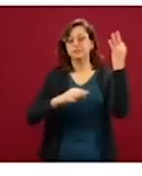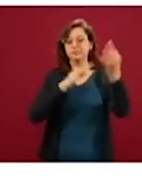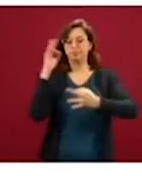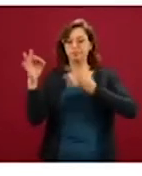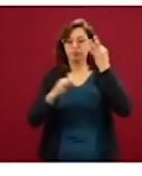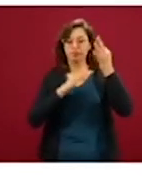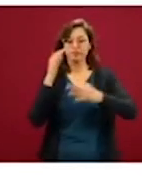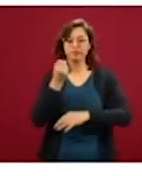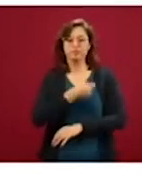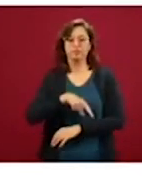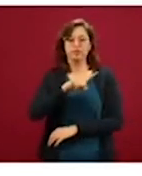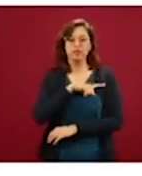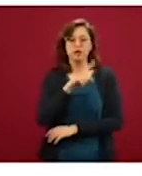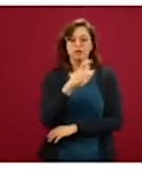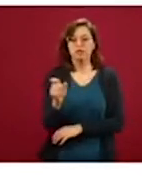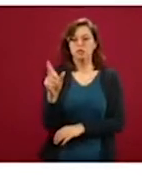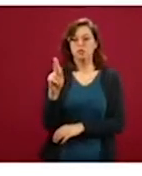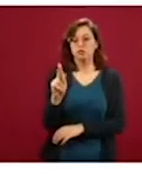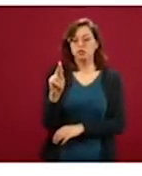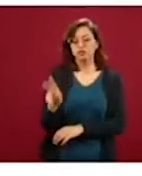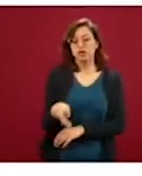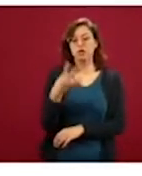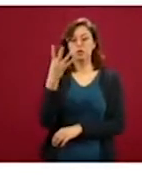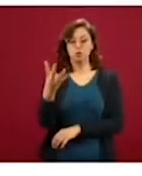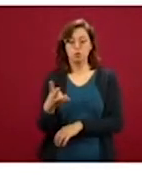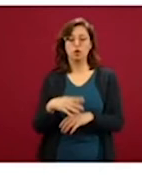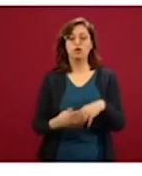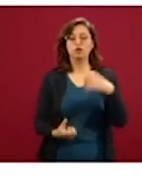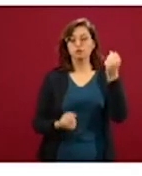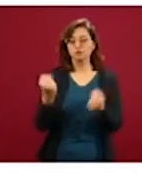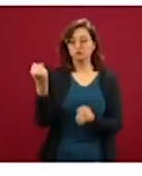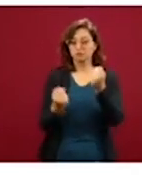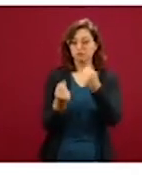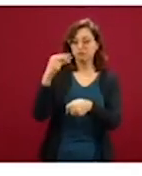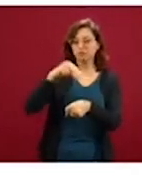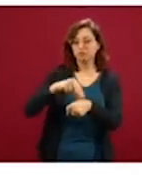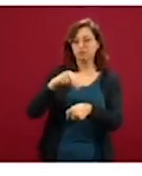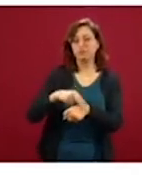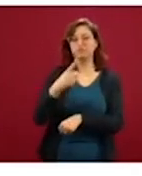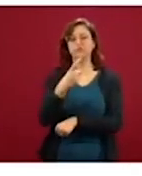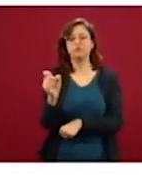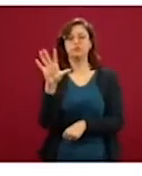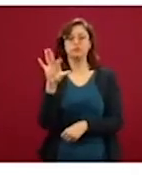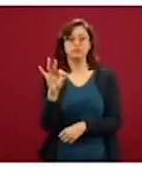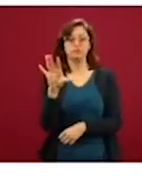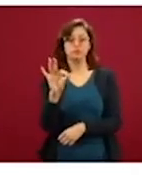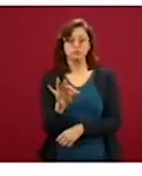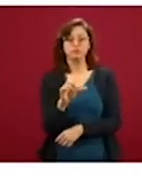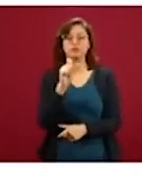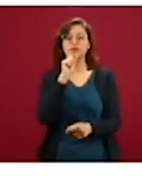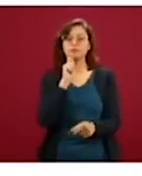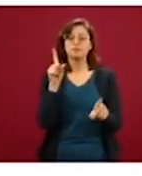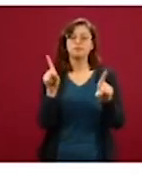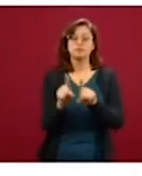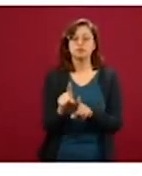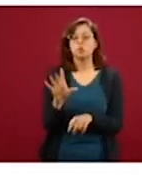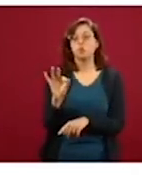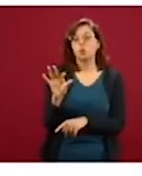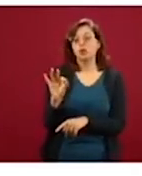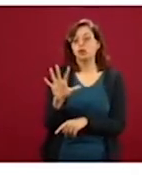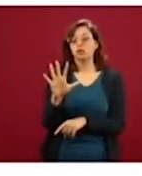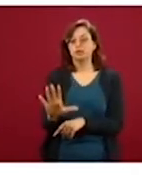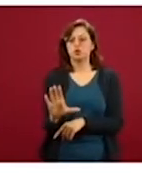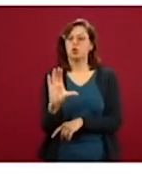184 unidades médicas móviles son 140 y a través de 45 caros que son